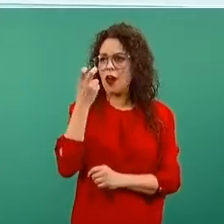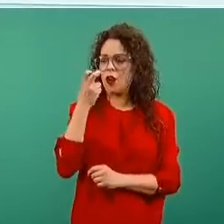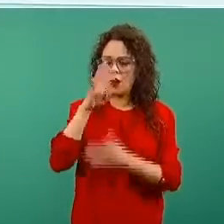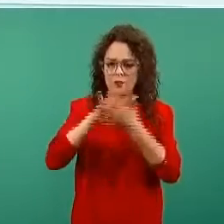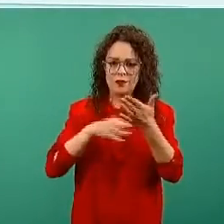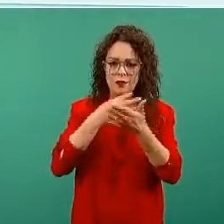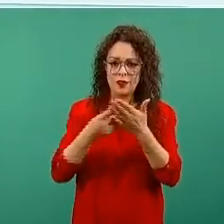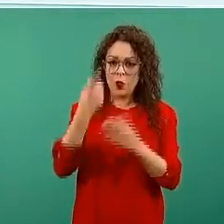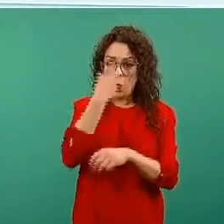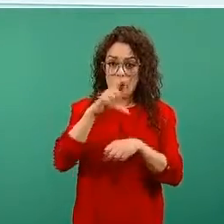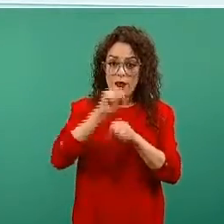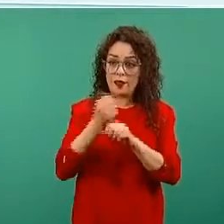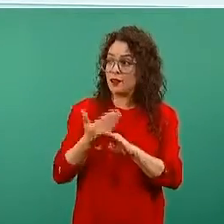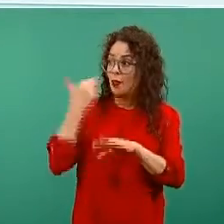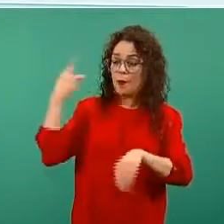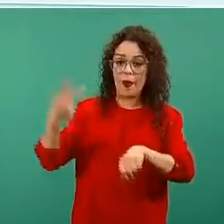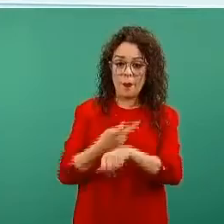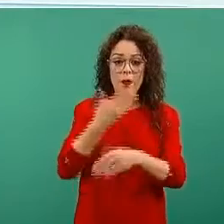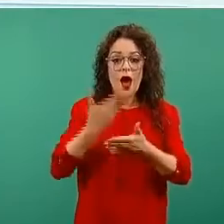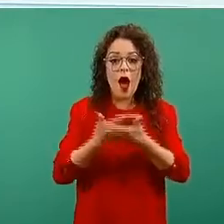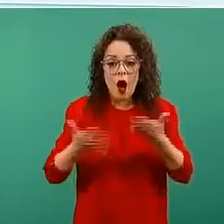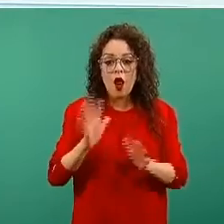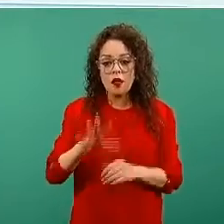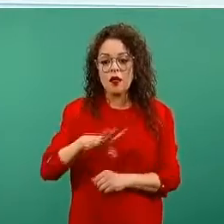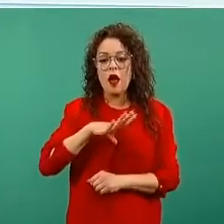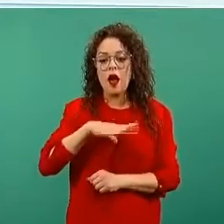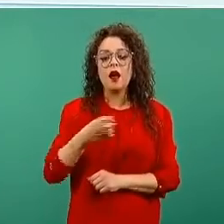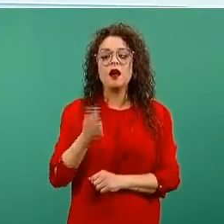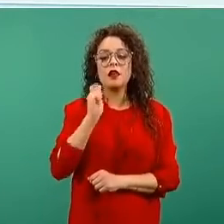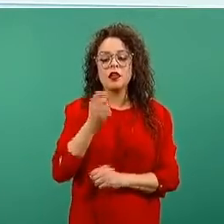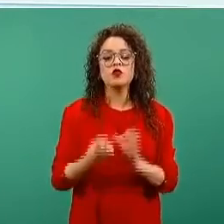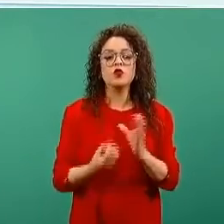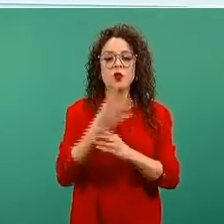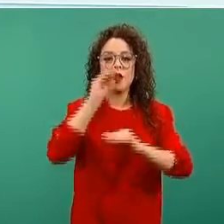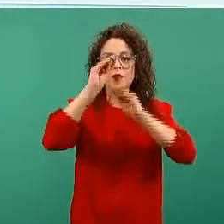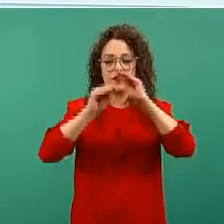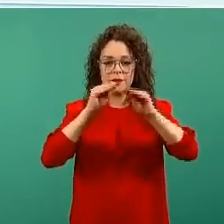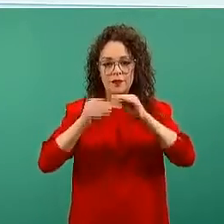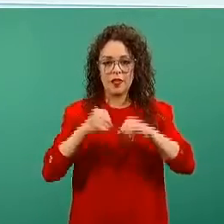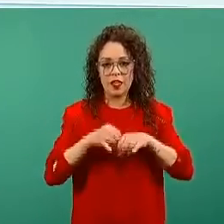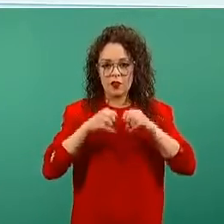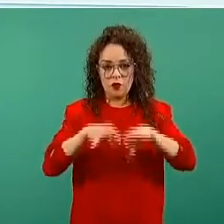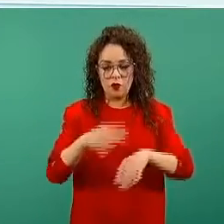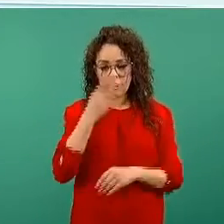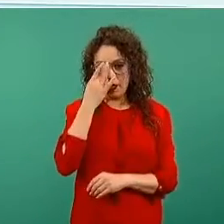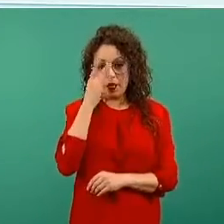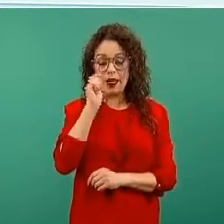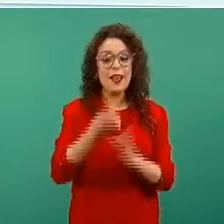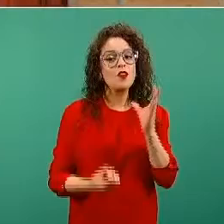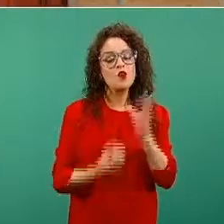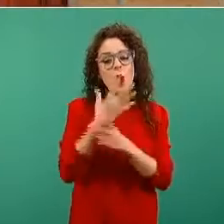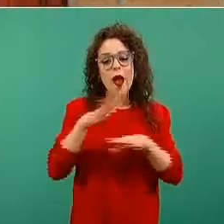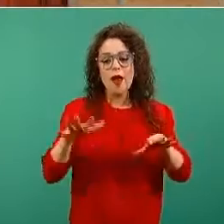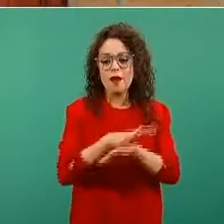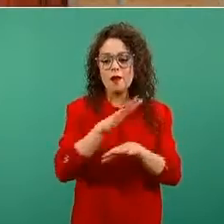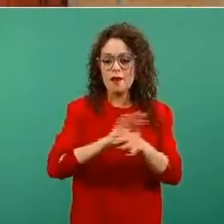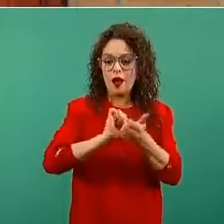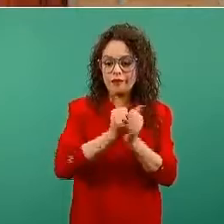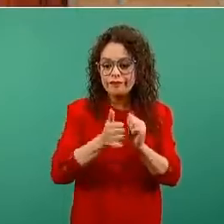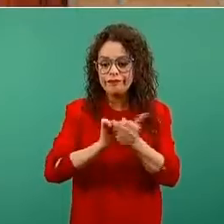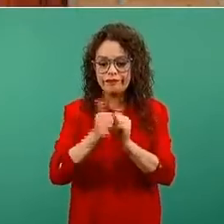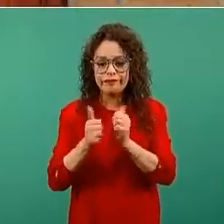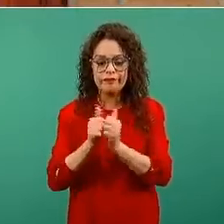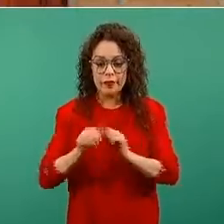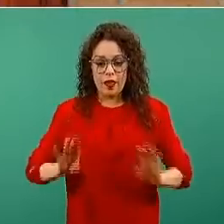pasada. Obviamente si empezamos en un futuro a encontrar mutaciones comunes o nuevas mutaciones características de